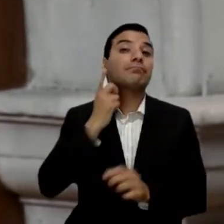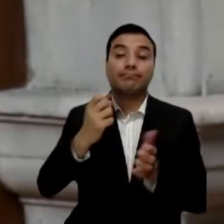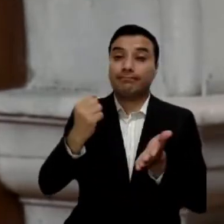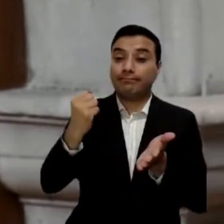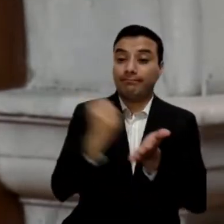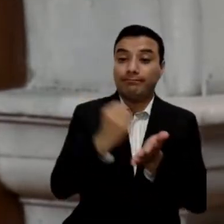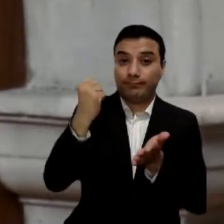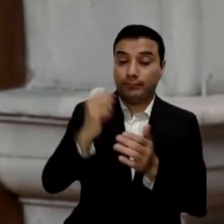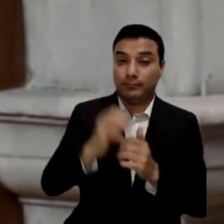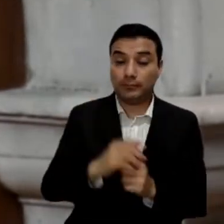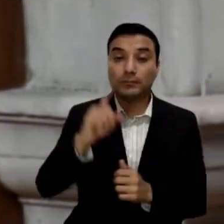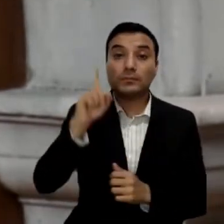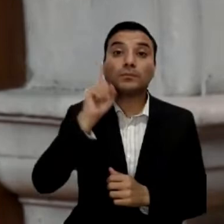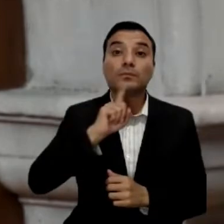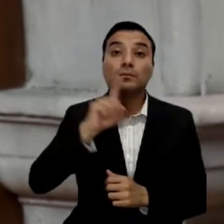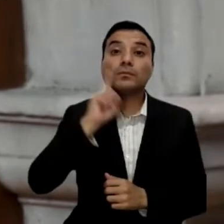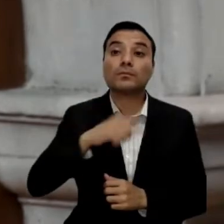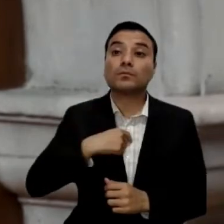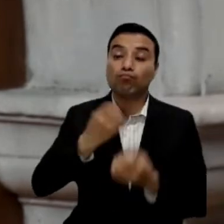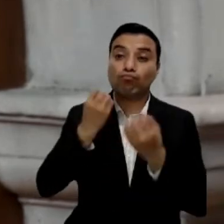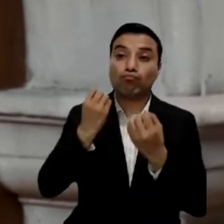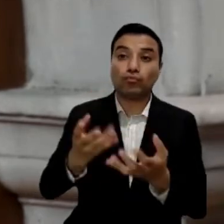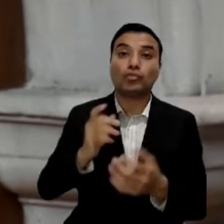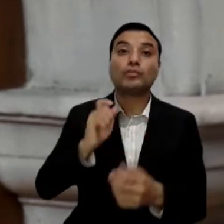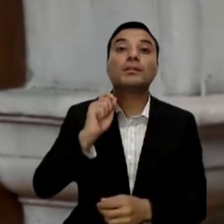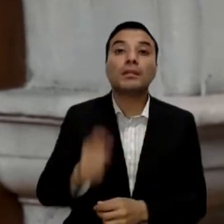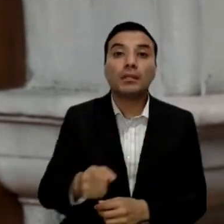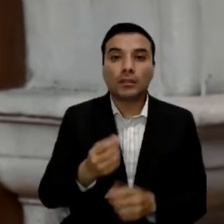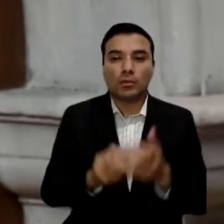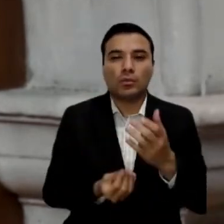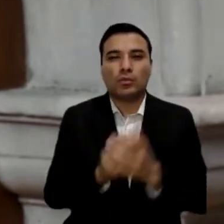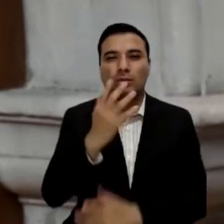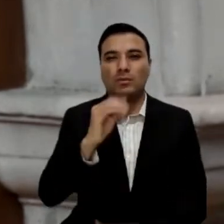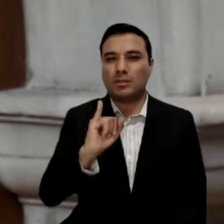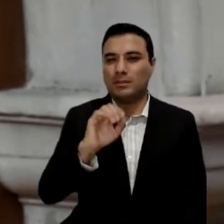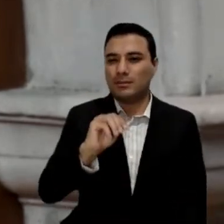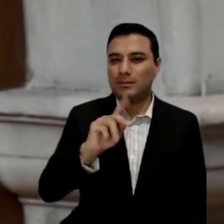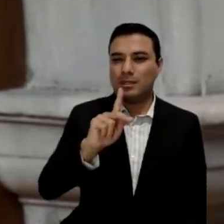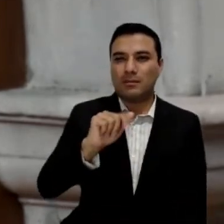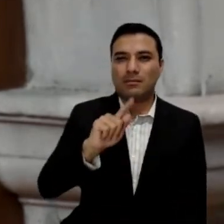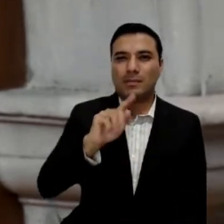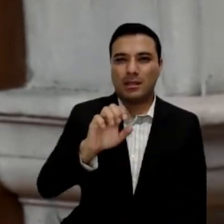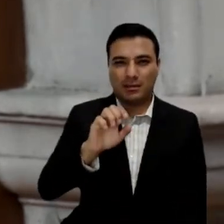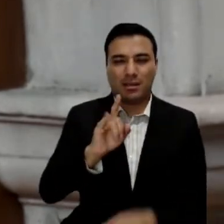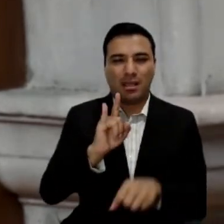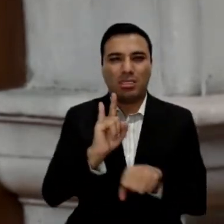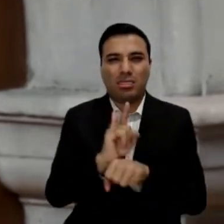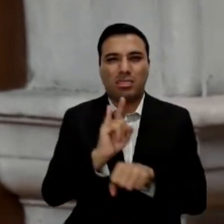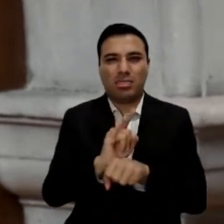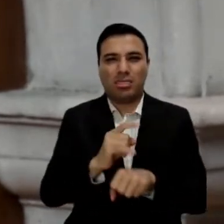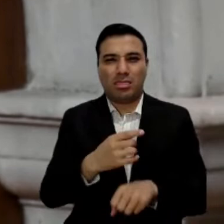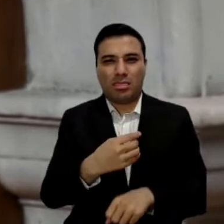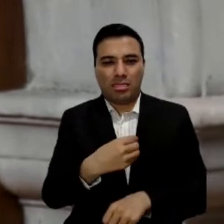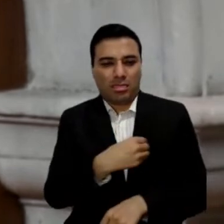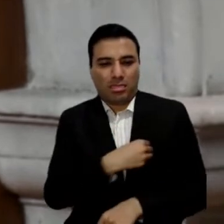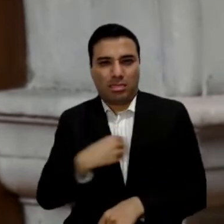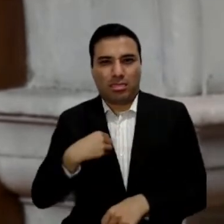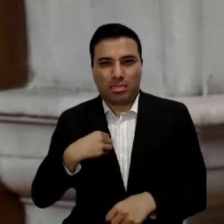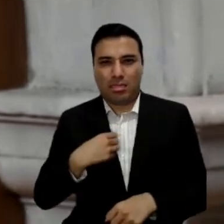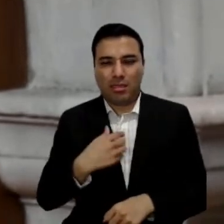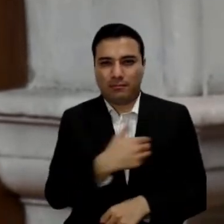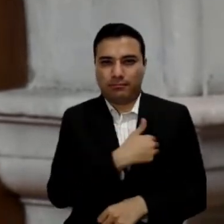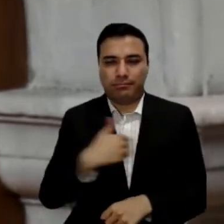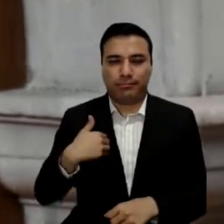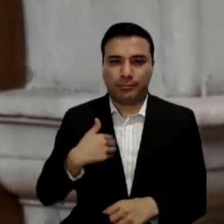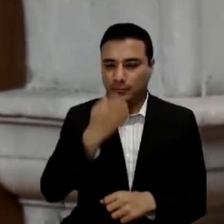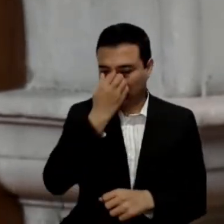mujer se incluyesen los implantes mamarios, y a pesar de que esta soberanía lo determinó y se etiquetó presupuesto,